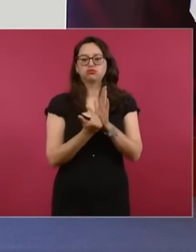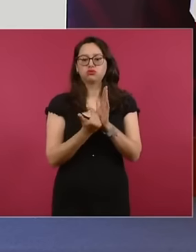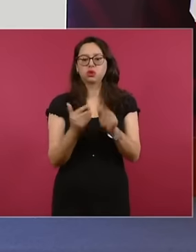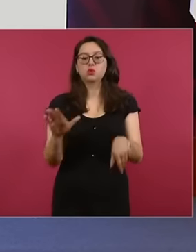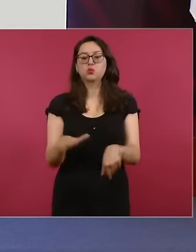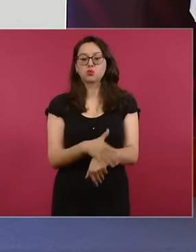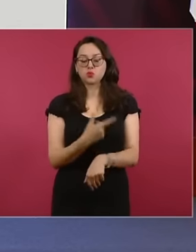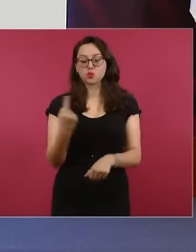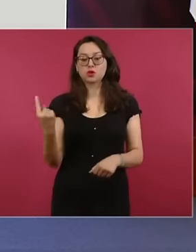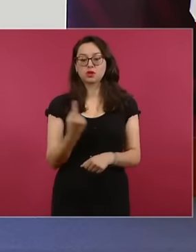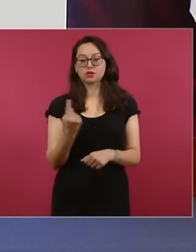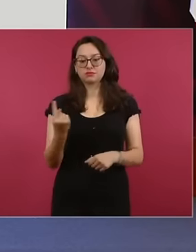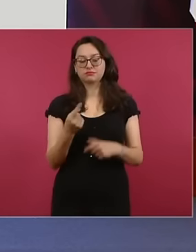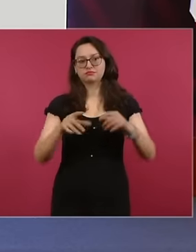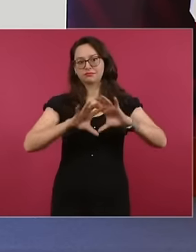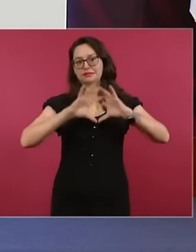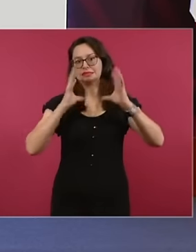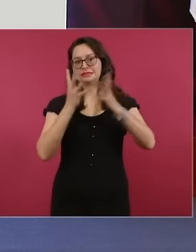llegó a